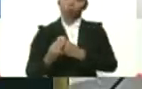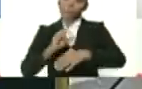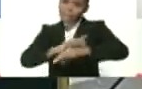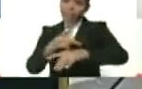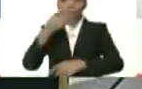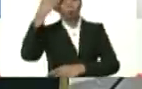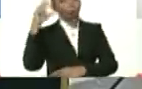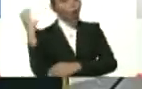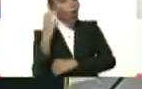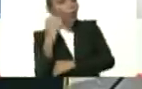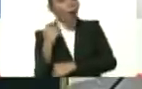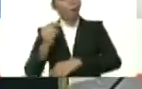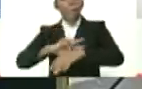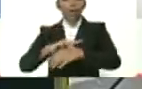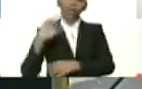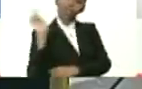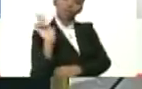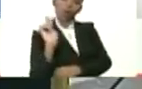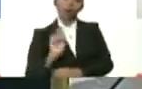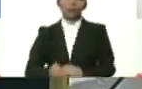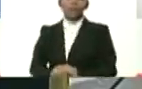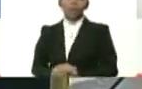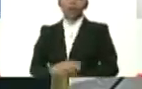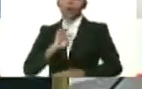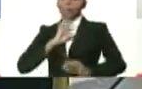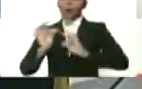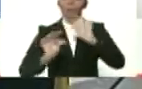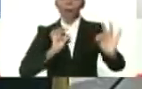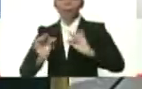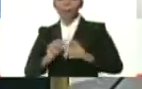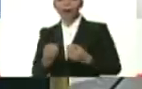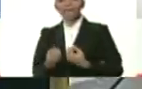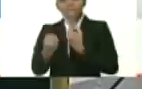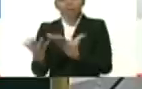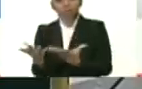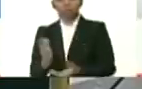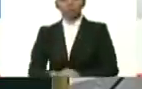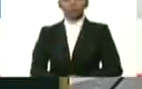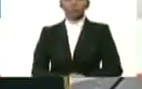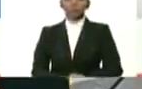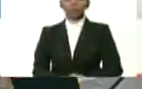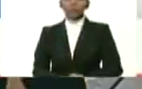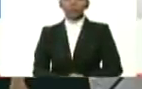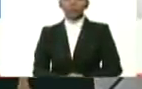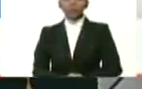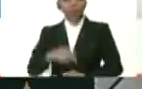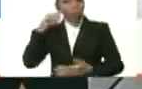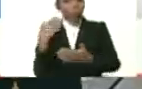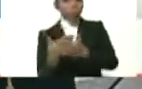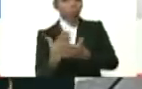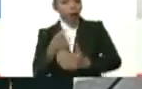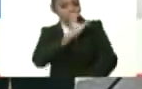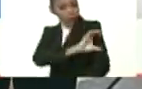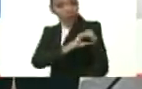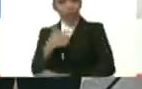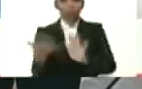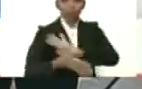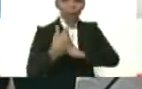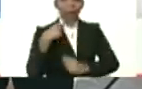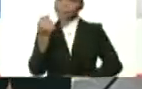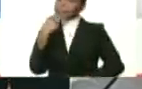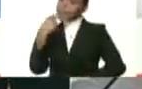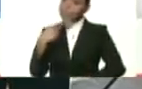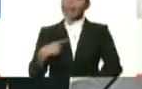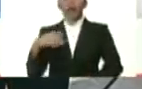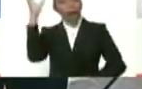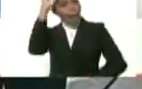médicos colombianos, médicos venezolanos, infectólogos, virólogos, con las pruebas clínicas, con las medicinas,